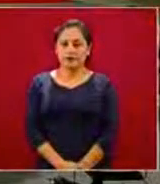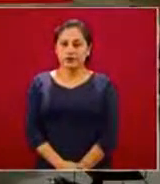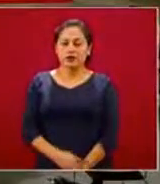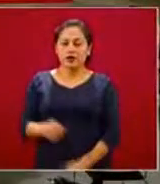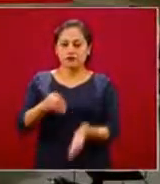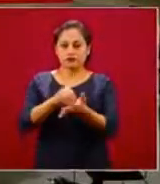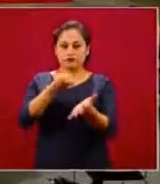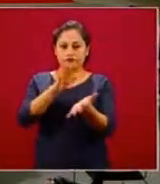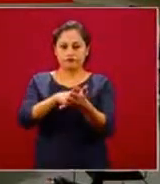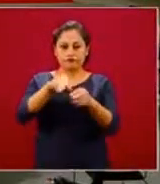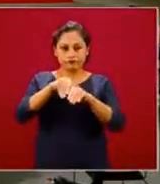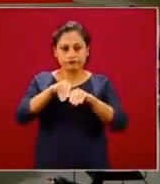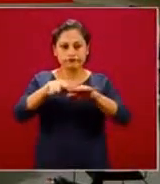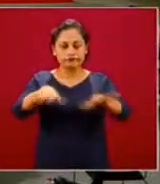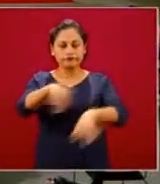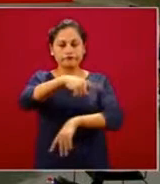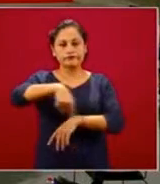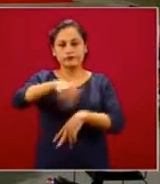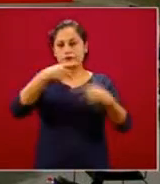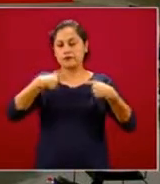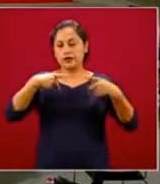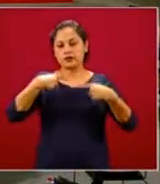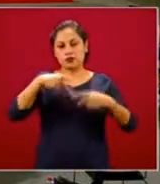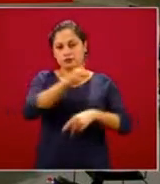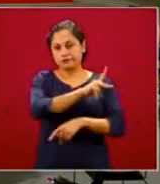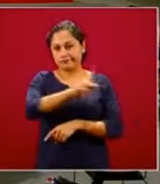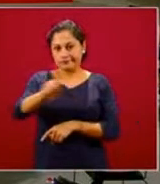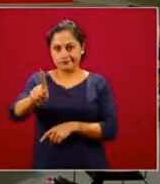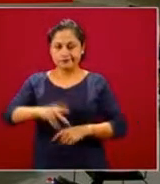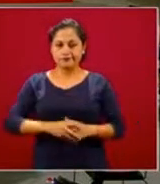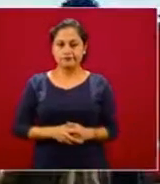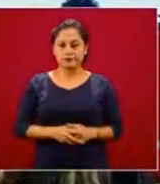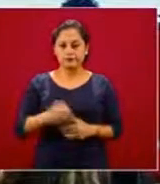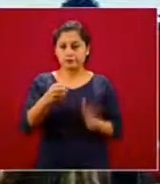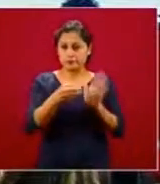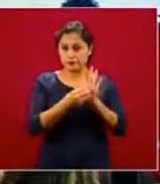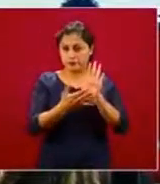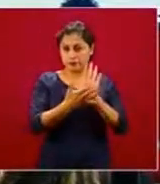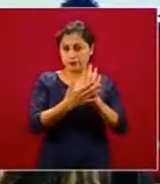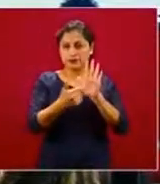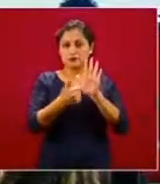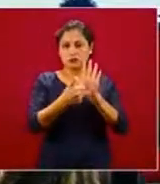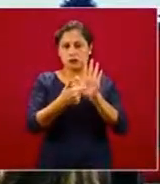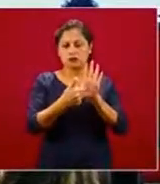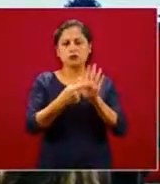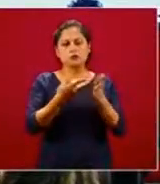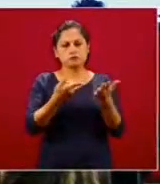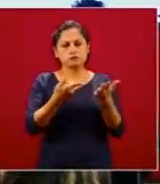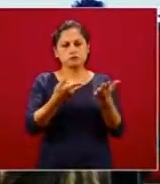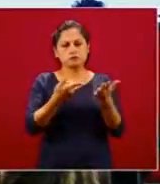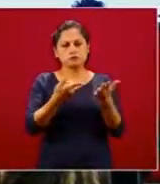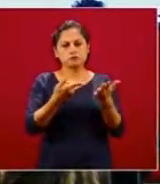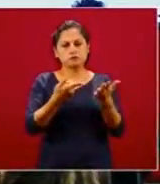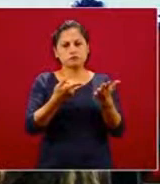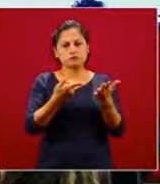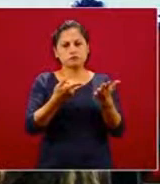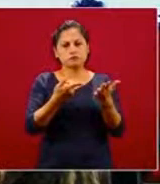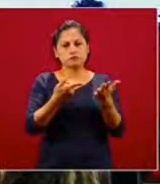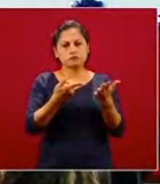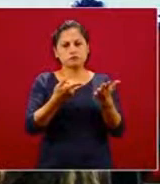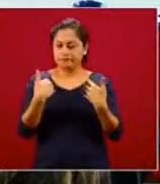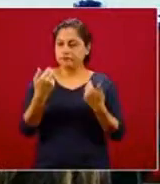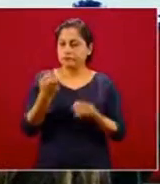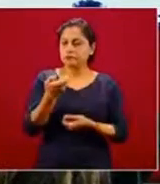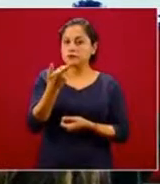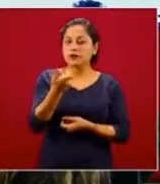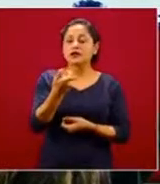for dirigido a la población general, donde tiene una health forma promotion. amigable, accesible, pues la explicación This de is a una pretty serie de accessible